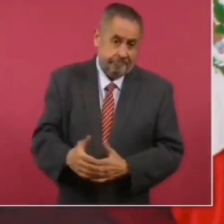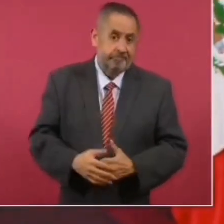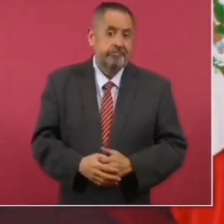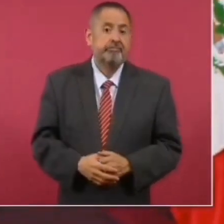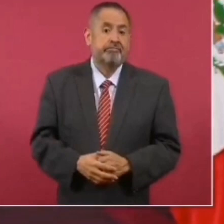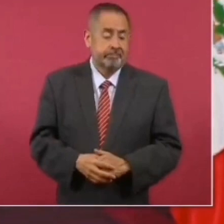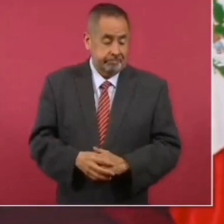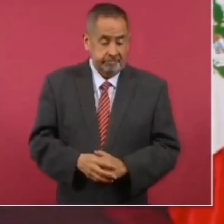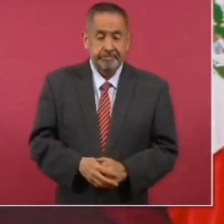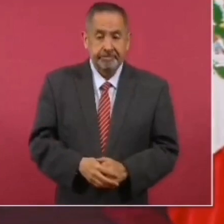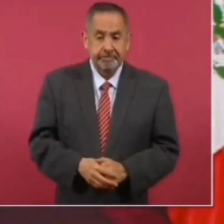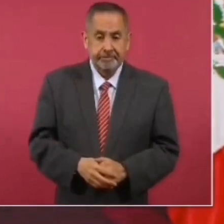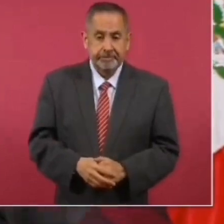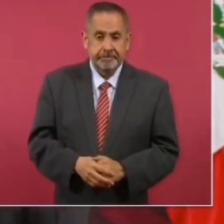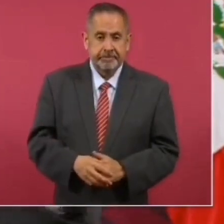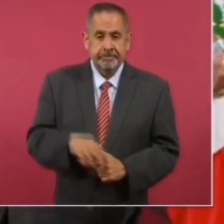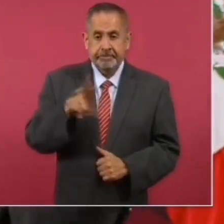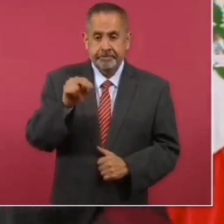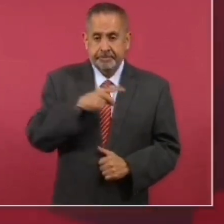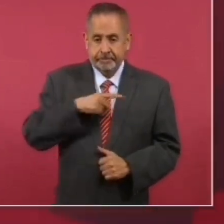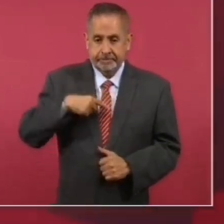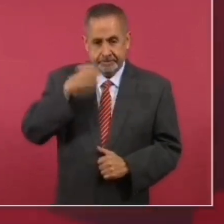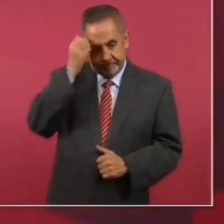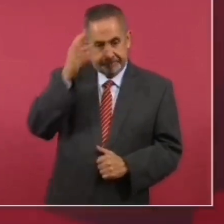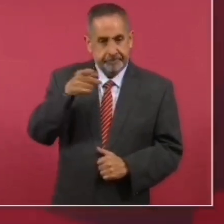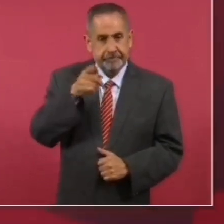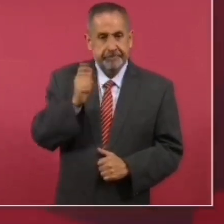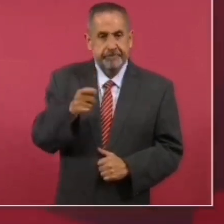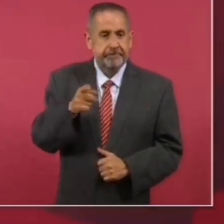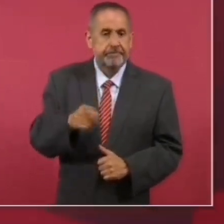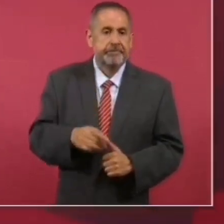nada más para no olvidar,